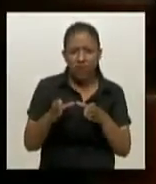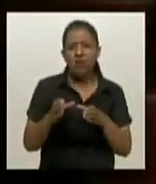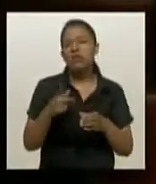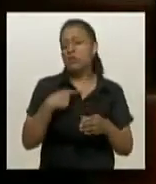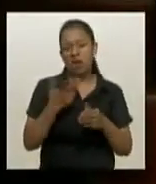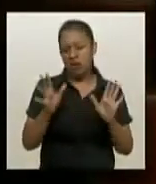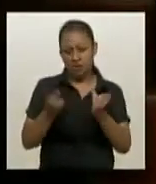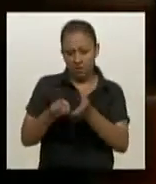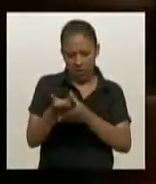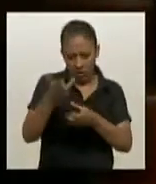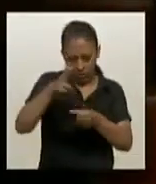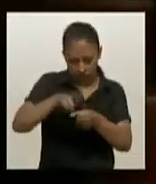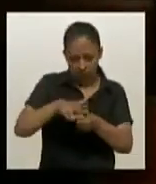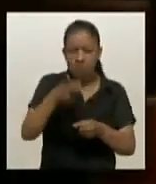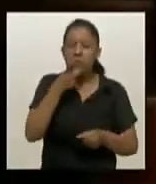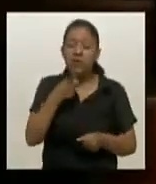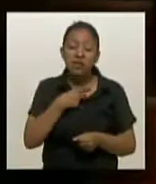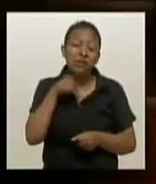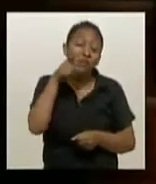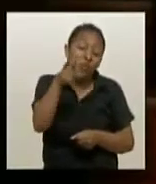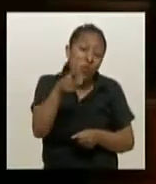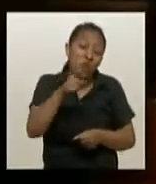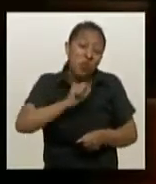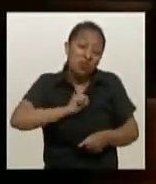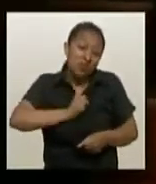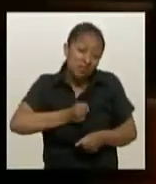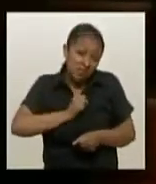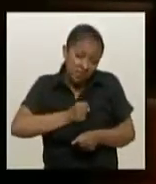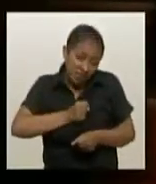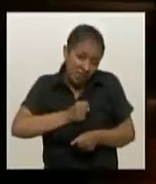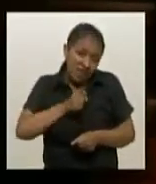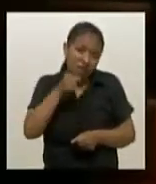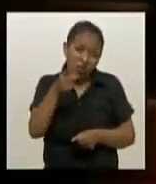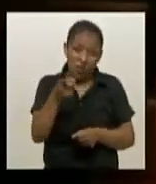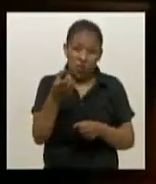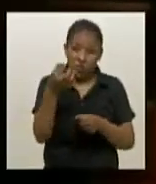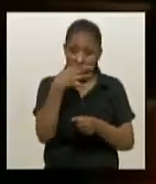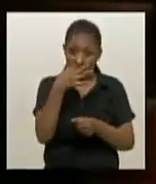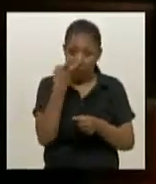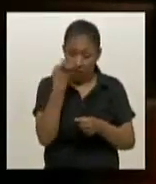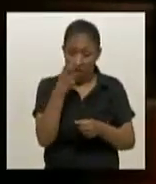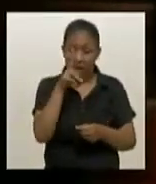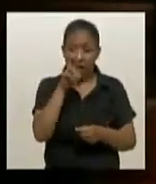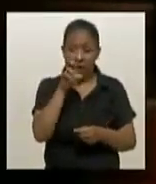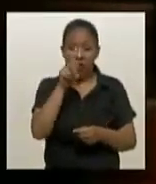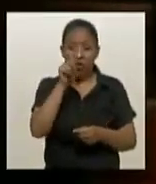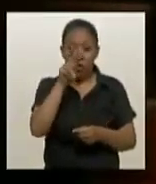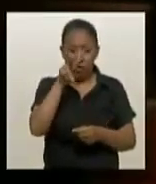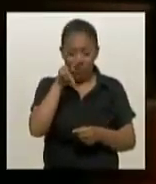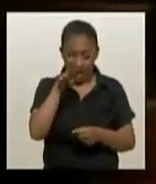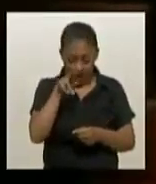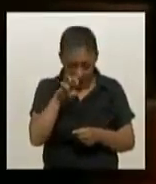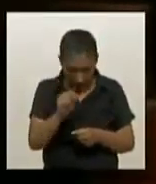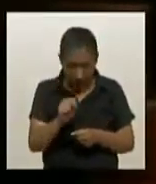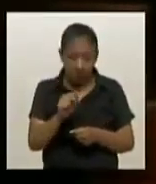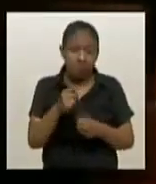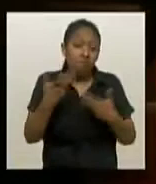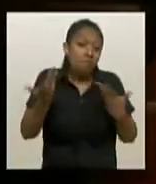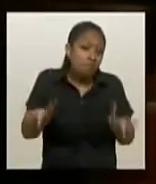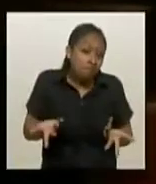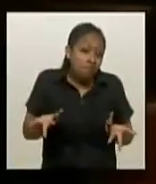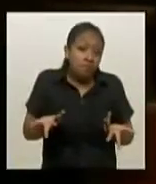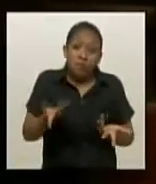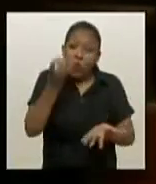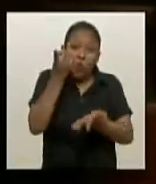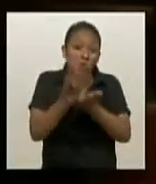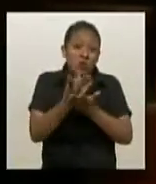y me dicen, ¿sabes qué? Pues tienes SIDA, lo que vas a tomar son antirretrovirales y pues nada